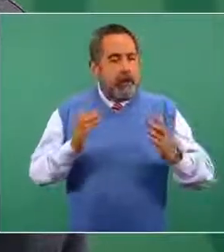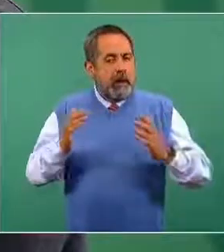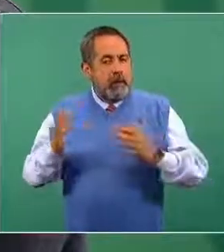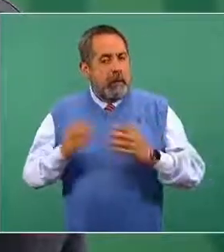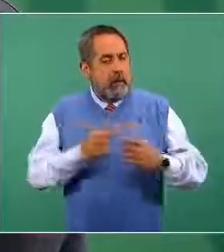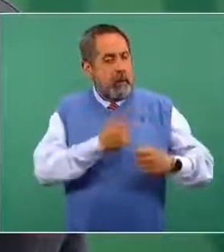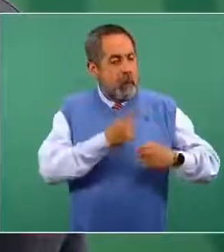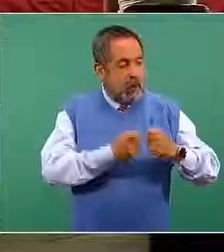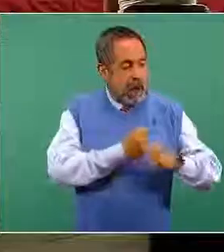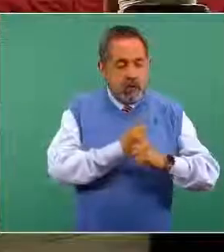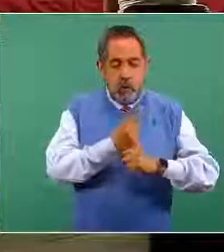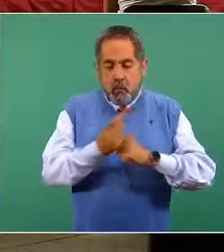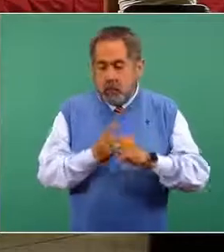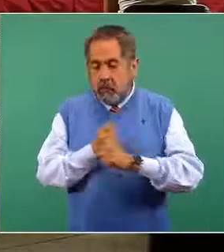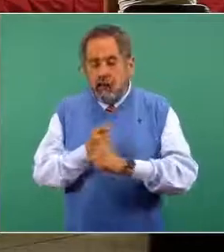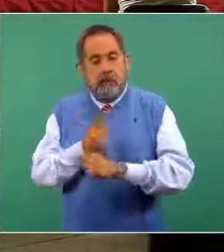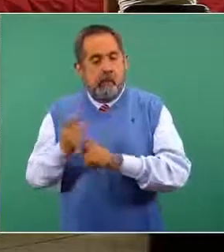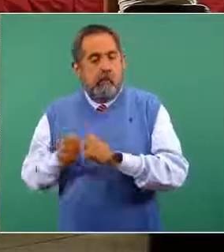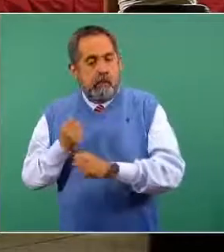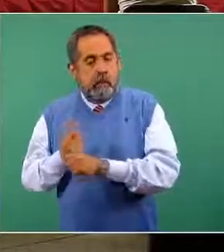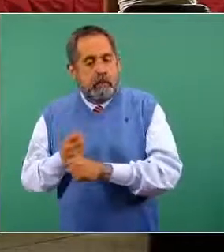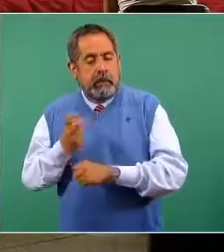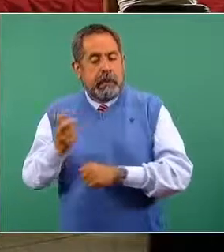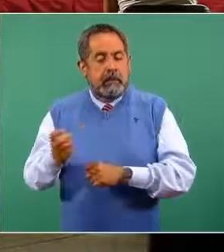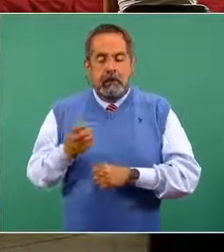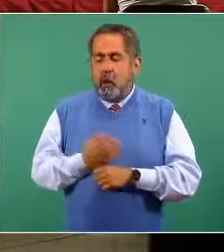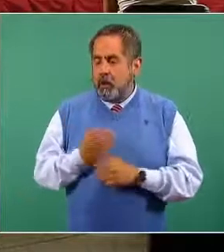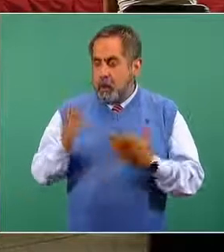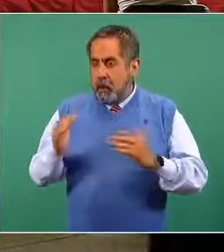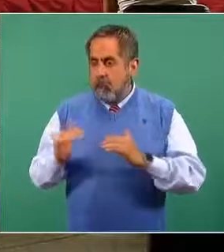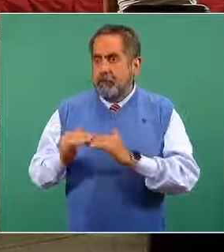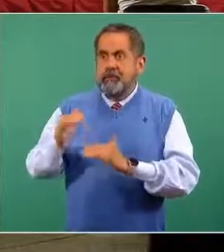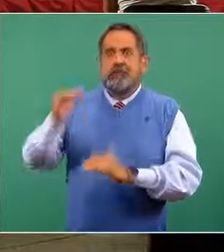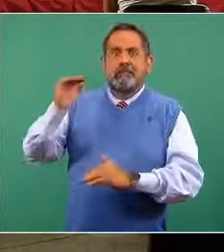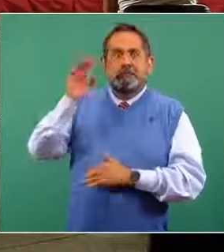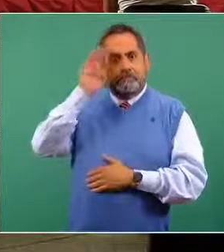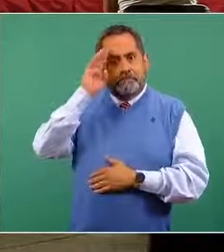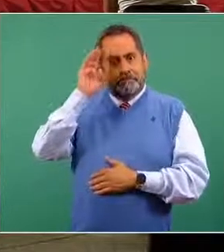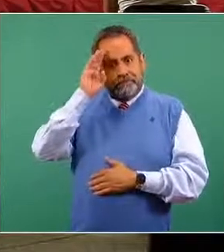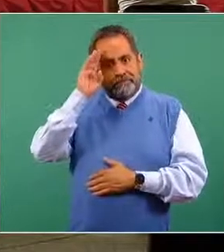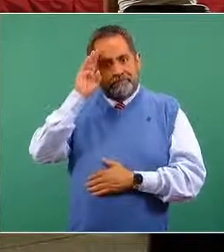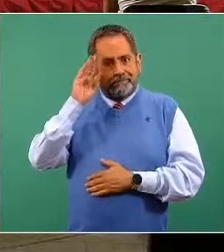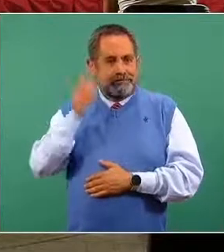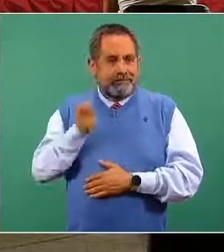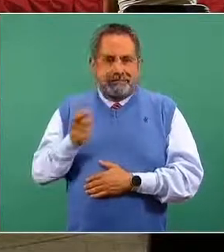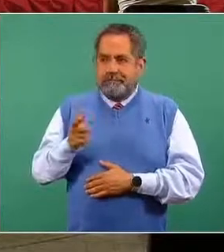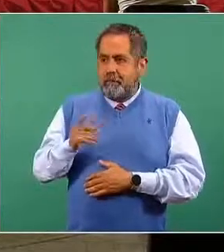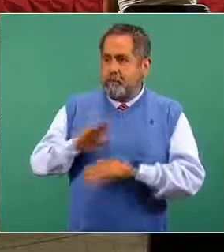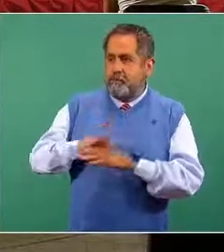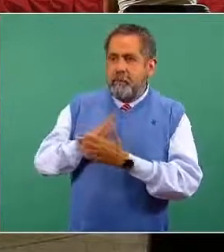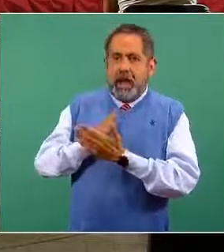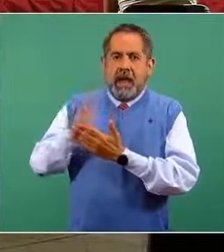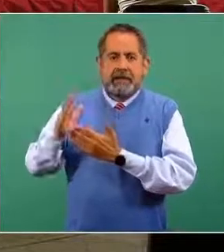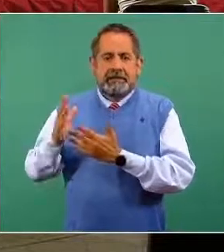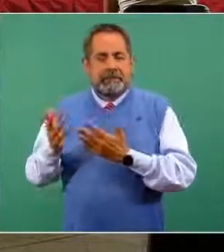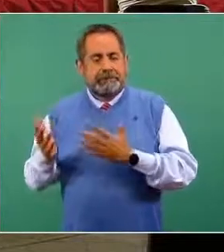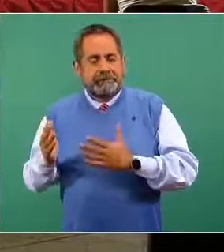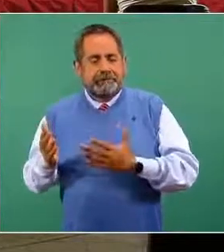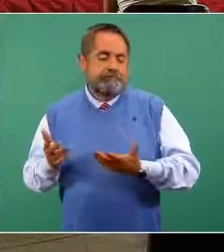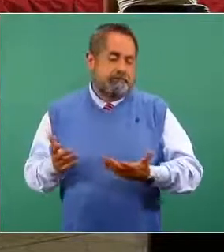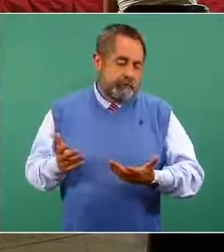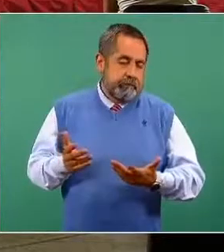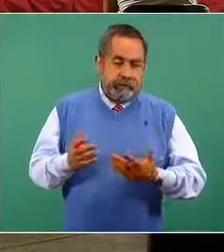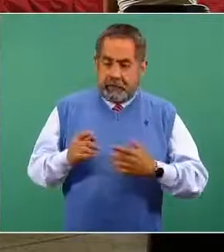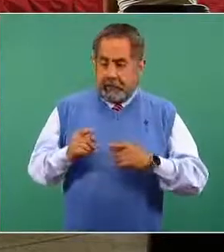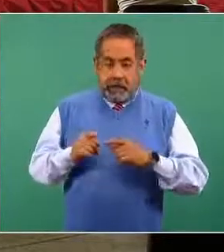con los resultados del análisis de exceso de mortalidad o lo que ocurrió en el año que quiero comparar, y entonces obviamente